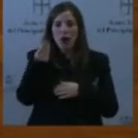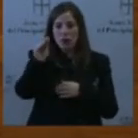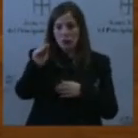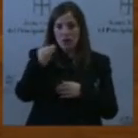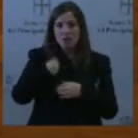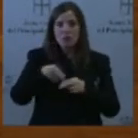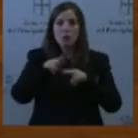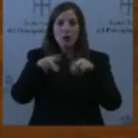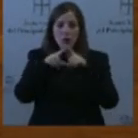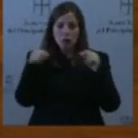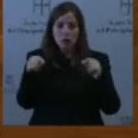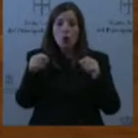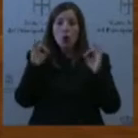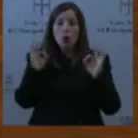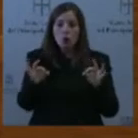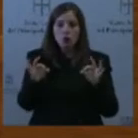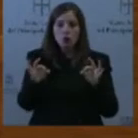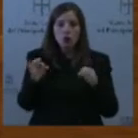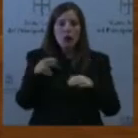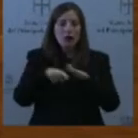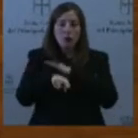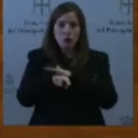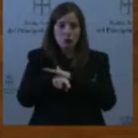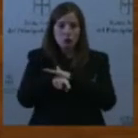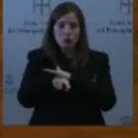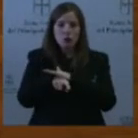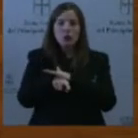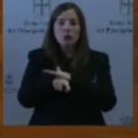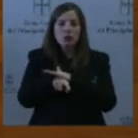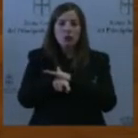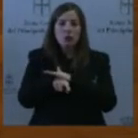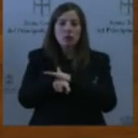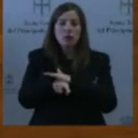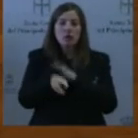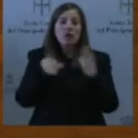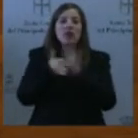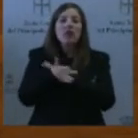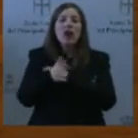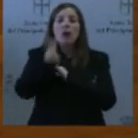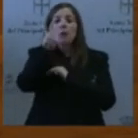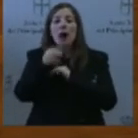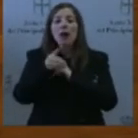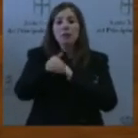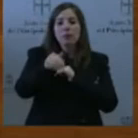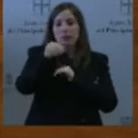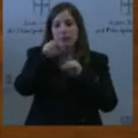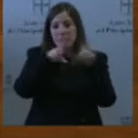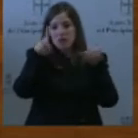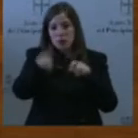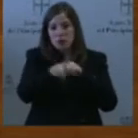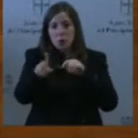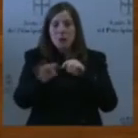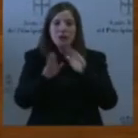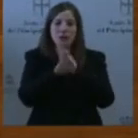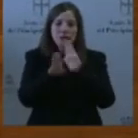estos recursos era, supuestamente, la viabilidad de la empresa y el mantenimiento del empleo. No ponemos en duda